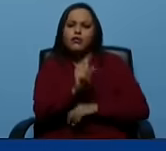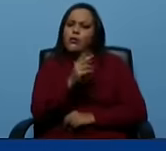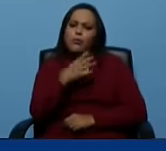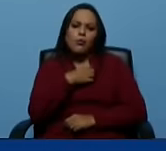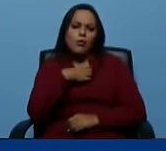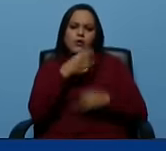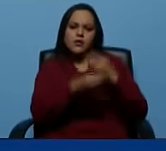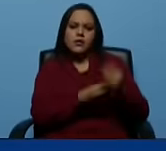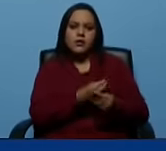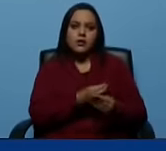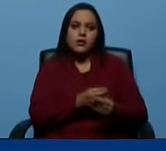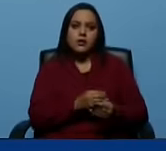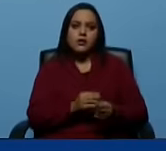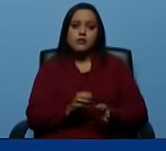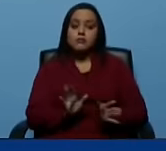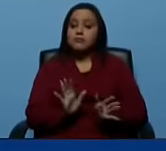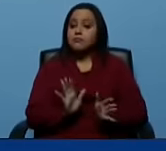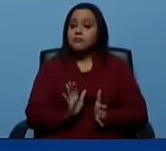hacer.